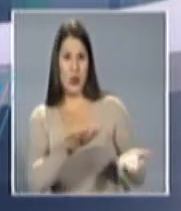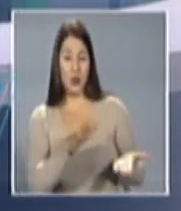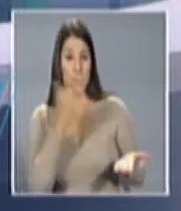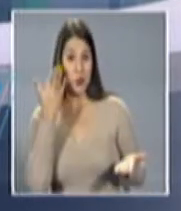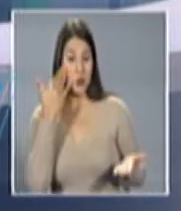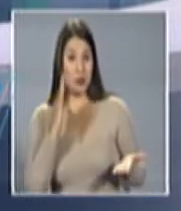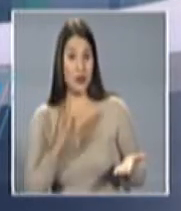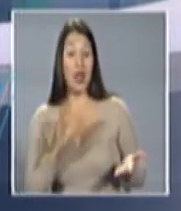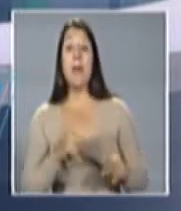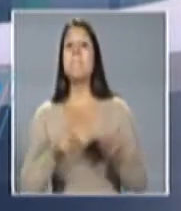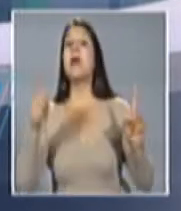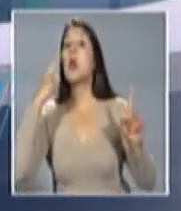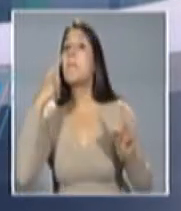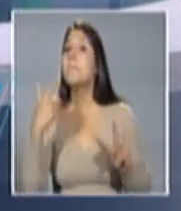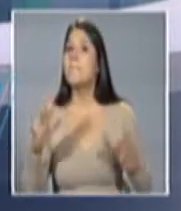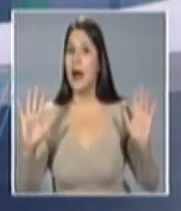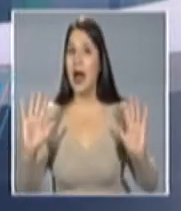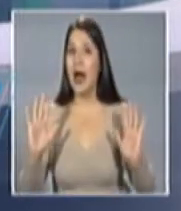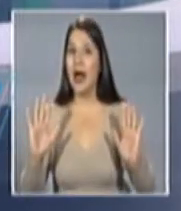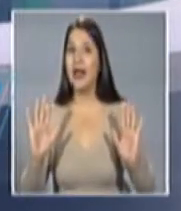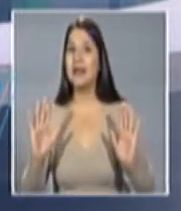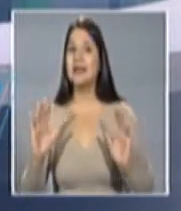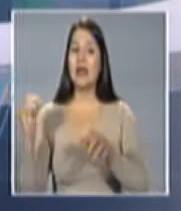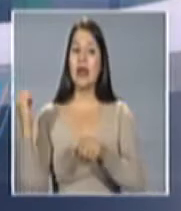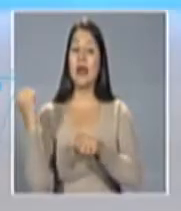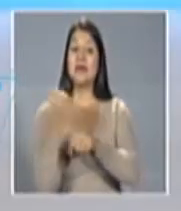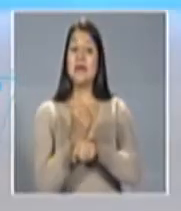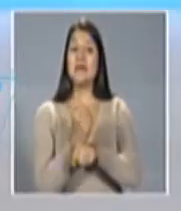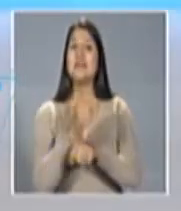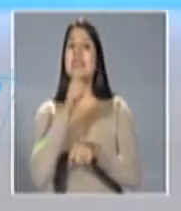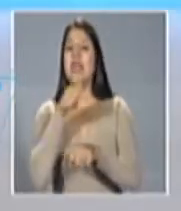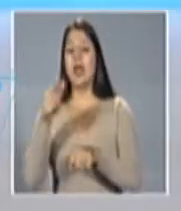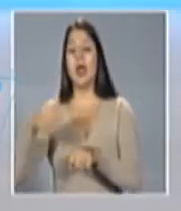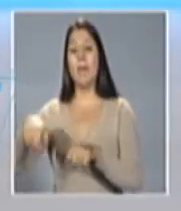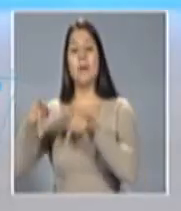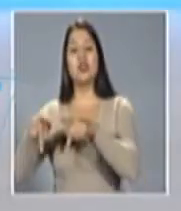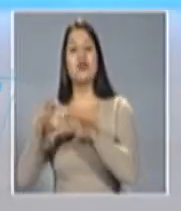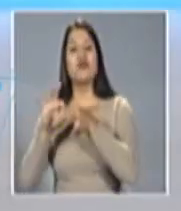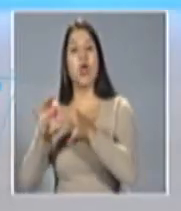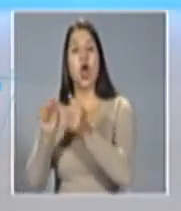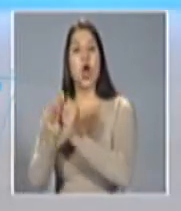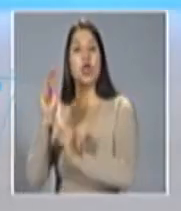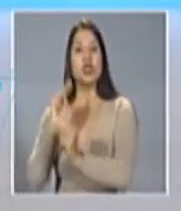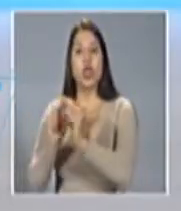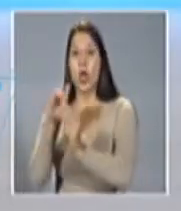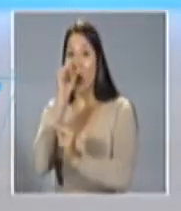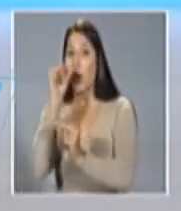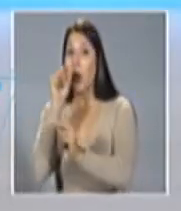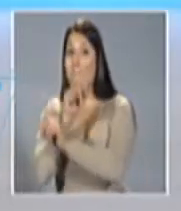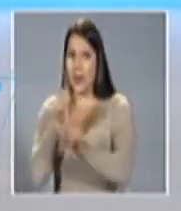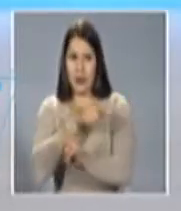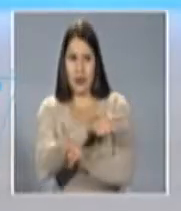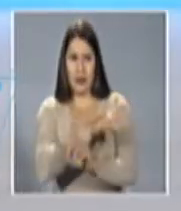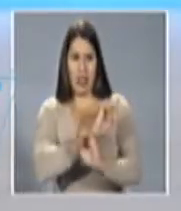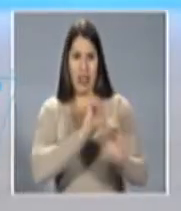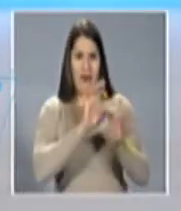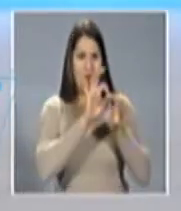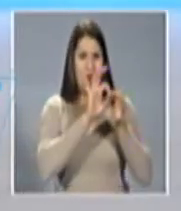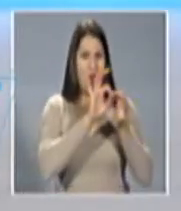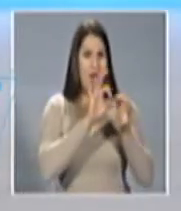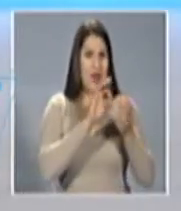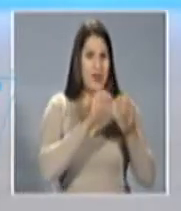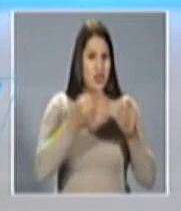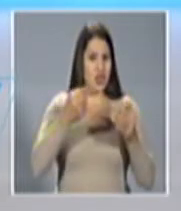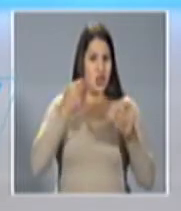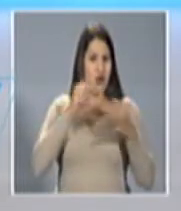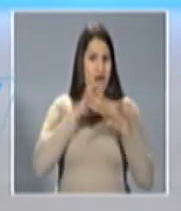que la forma de asesinato fue de propio crimen organizado, aunque no tienen antecedentes. Entonces yo diría que en realidad la cantidad de homicidios que se está dando en